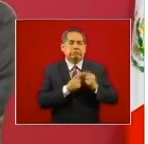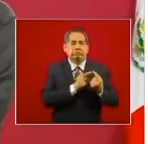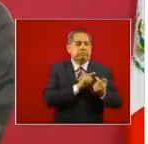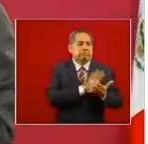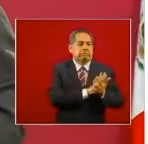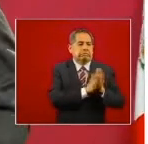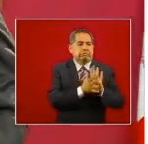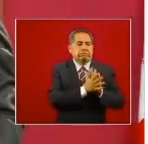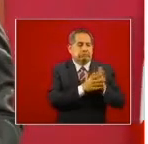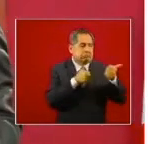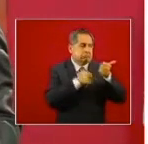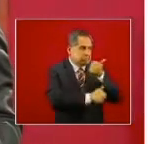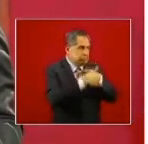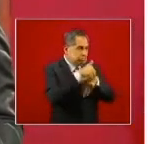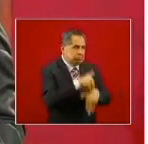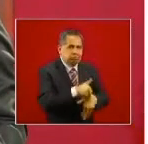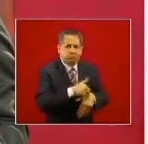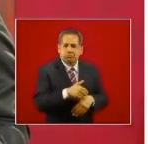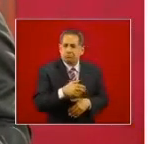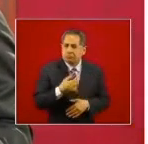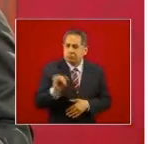de la delincuencia